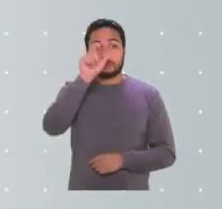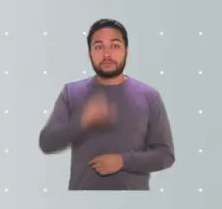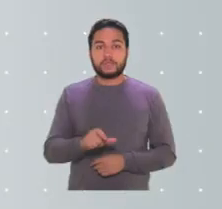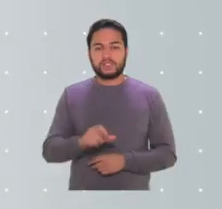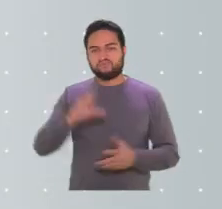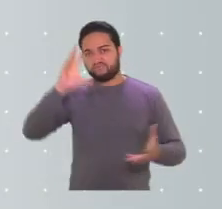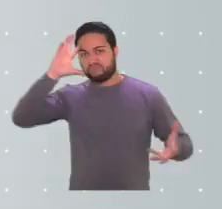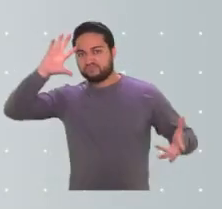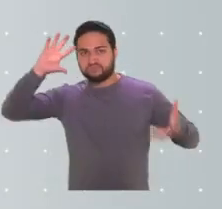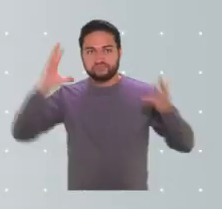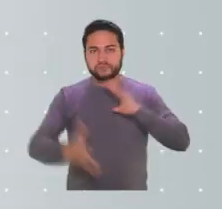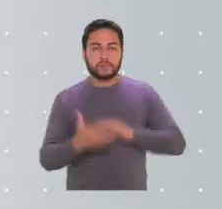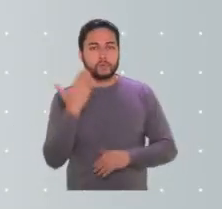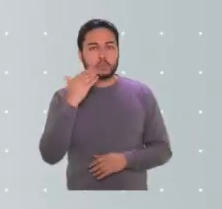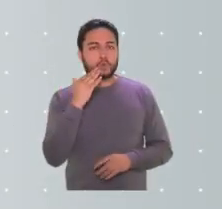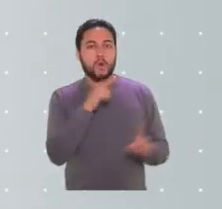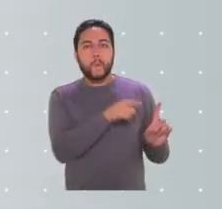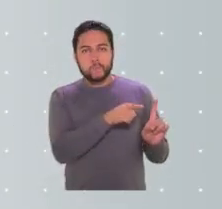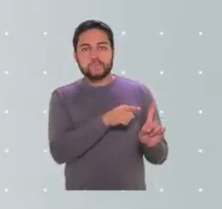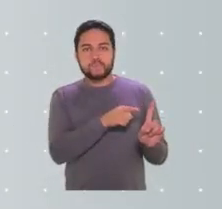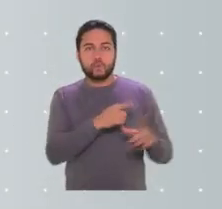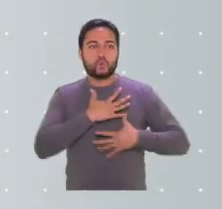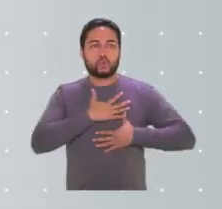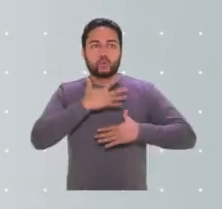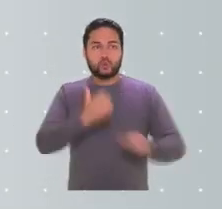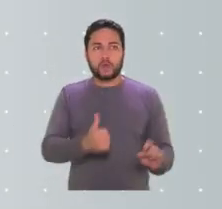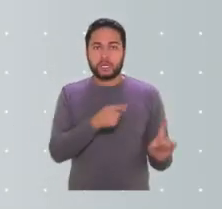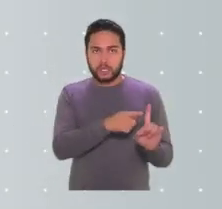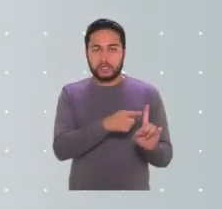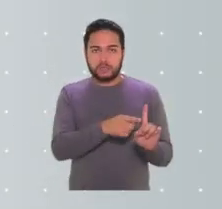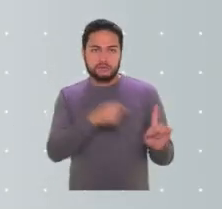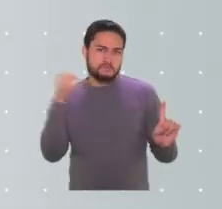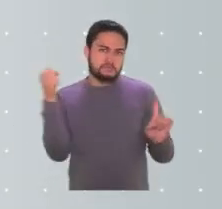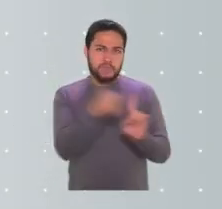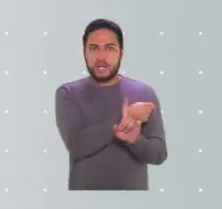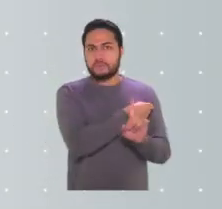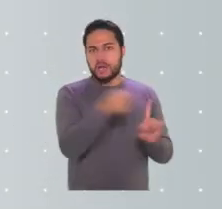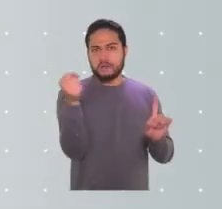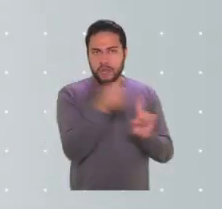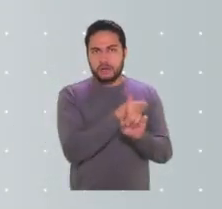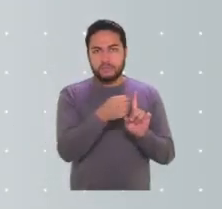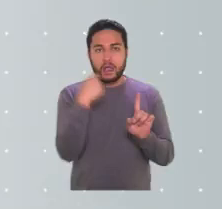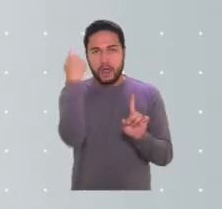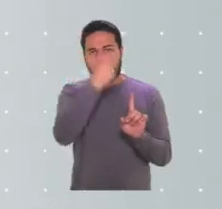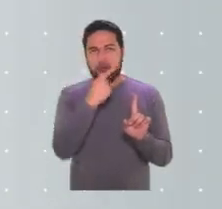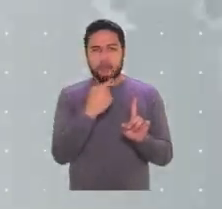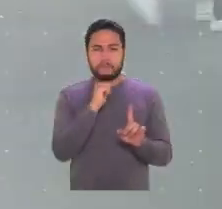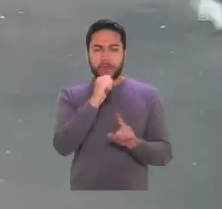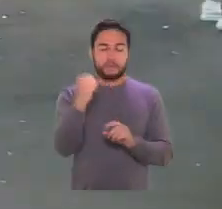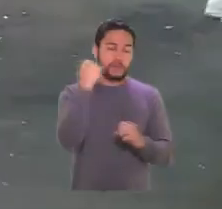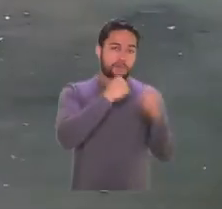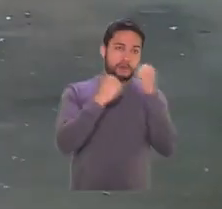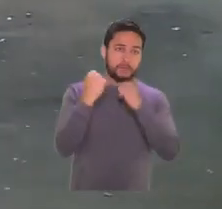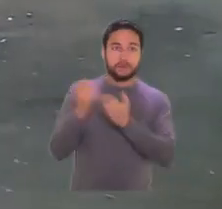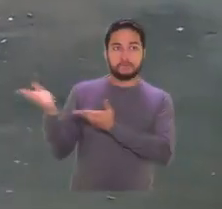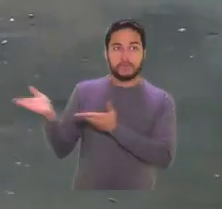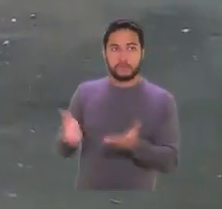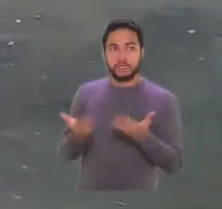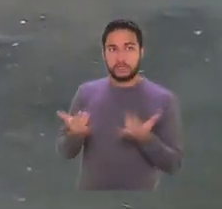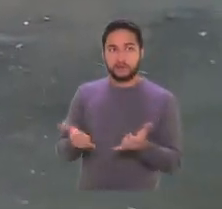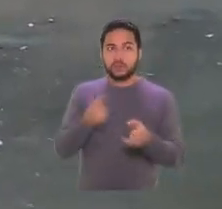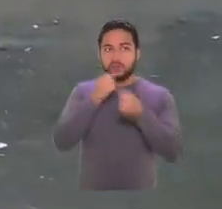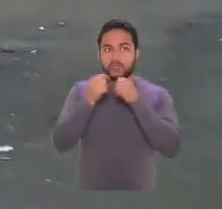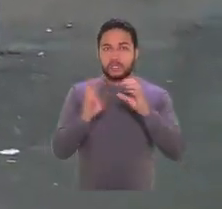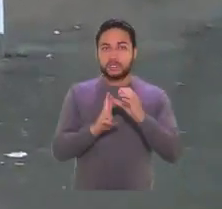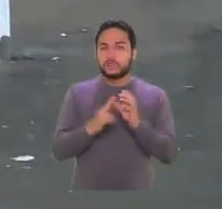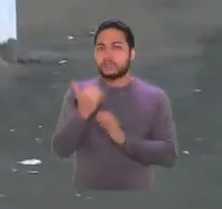la emprendió justamente contra la dueña del establecimiento y la golpeó fuertemente en la cara. Bienvenida a Noticias RCN y hablemos qué